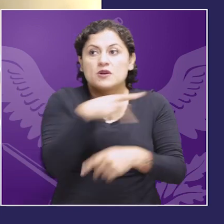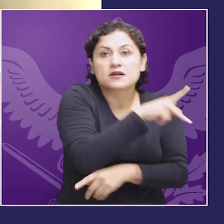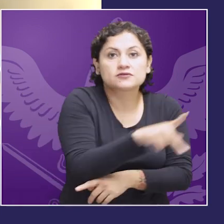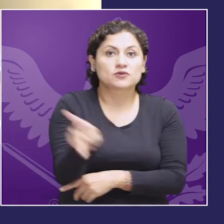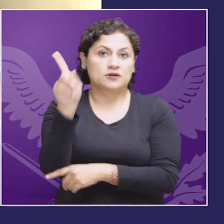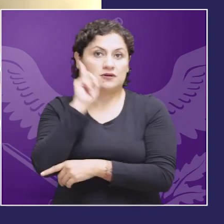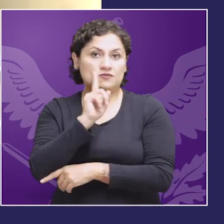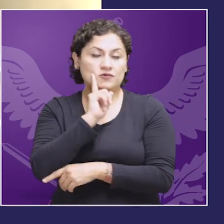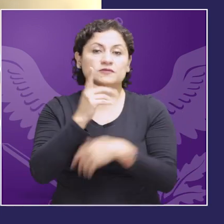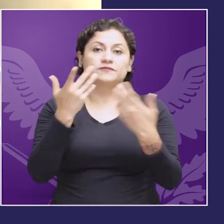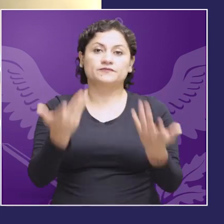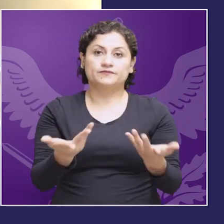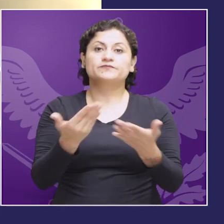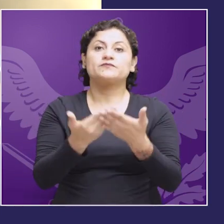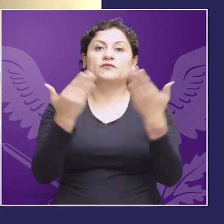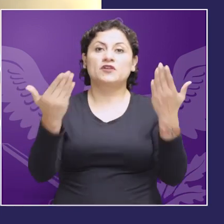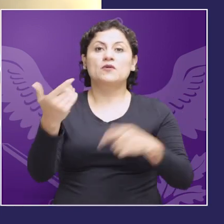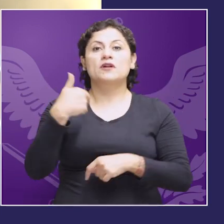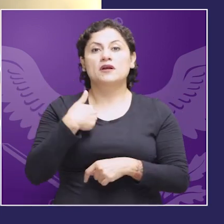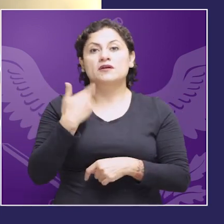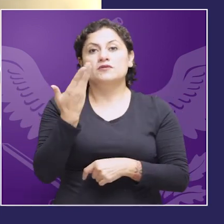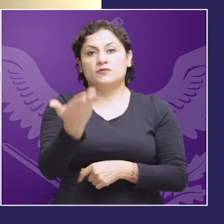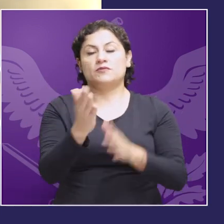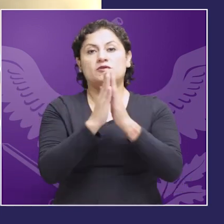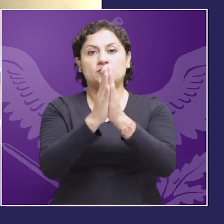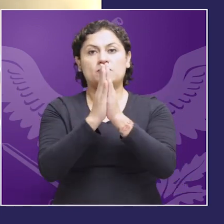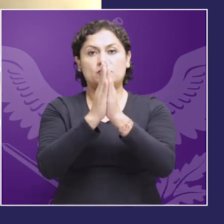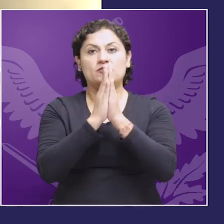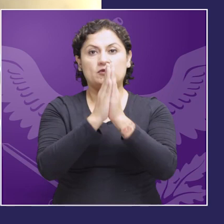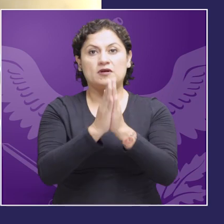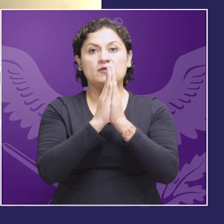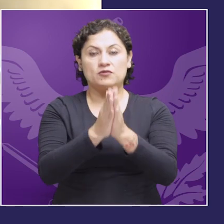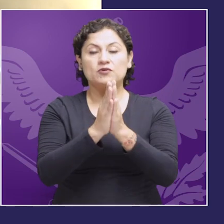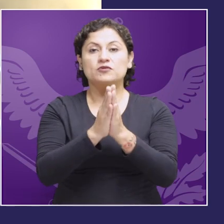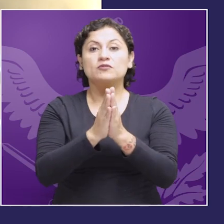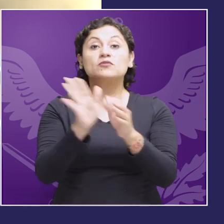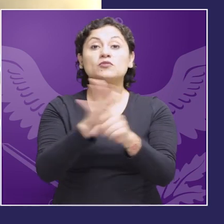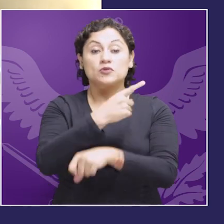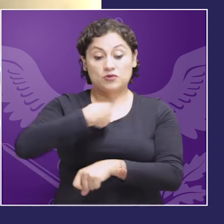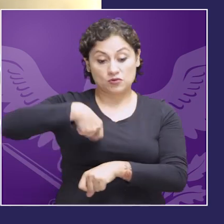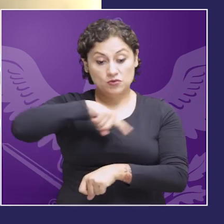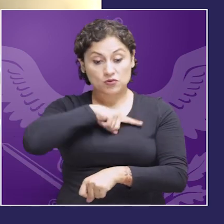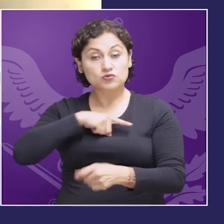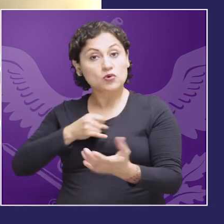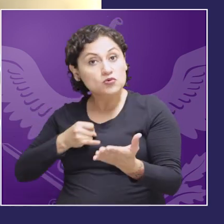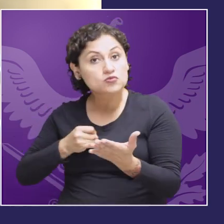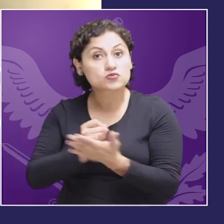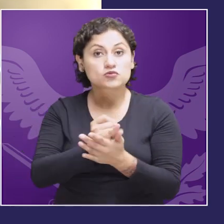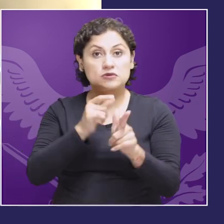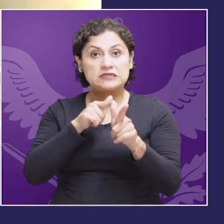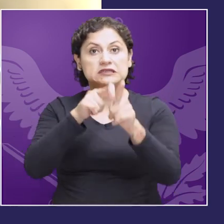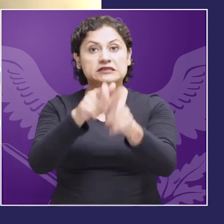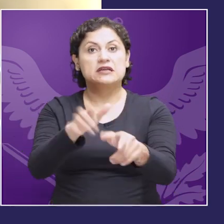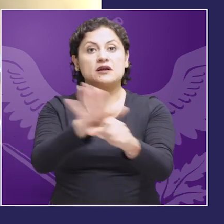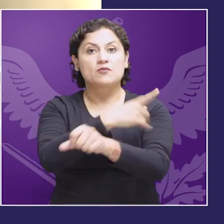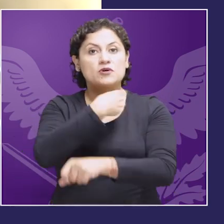bueno, finalizo haciendo una oda a la resiliencia de las mujeres. Si estamos en esto es porque creemos en que las mujeres pueden salir